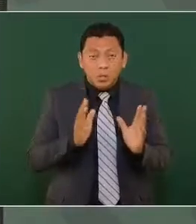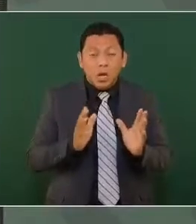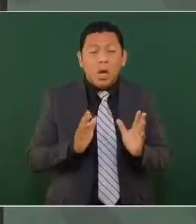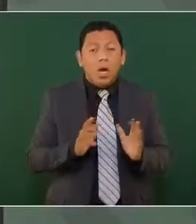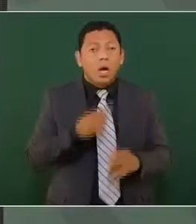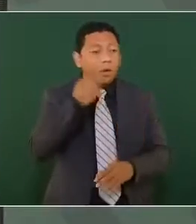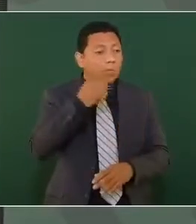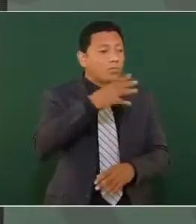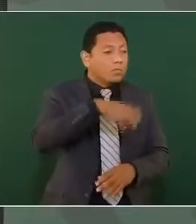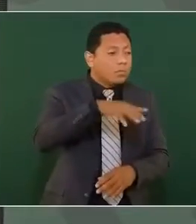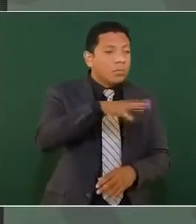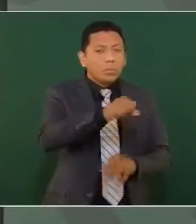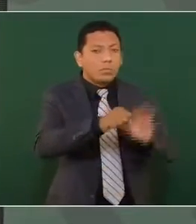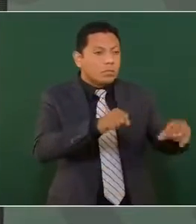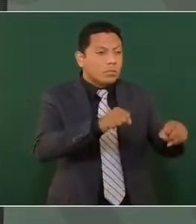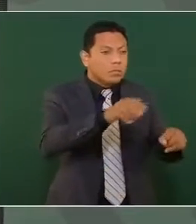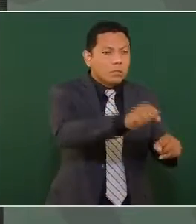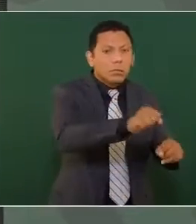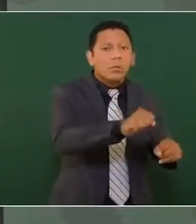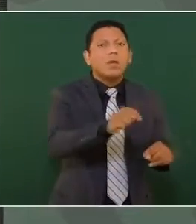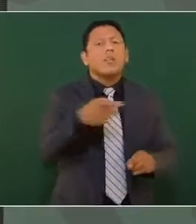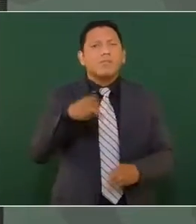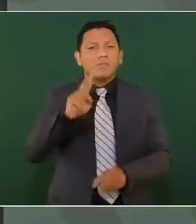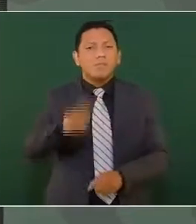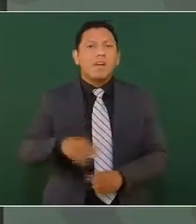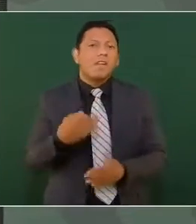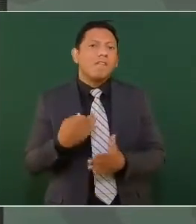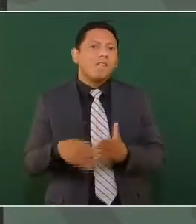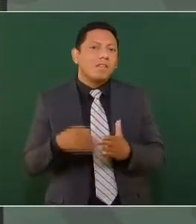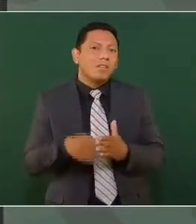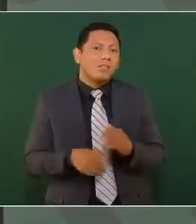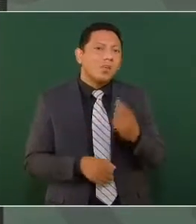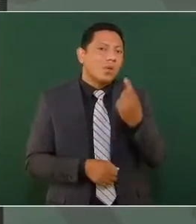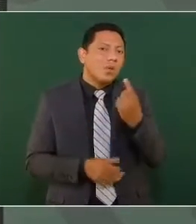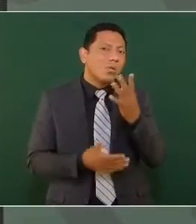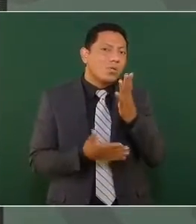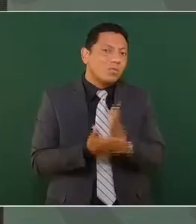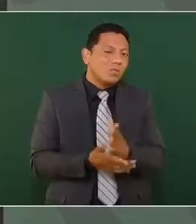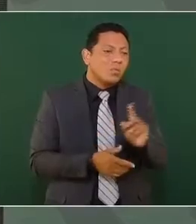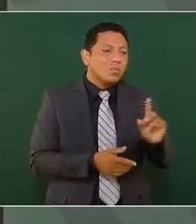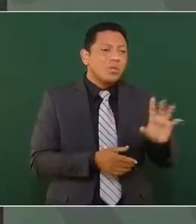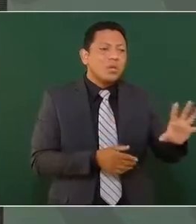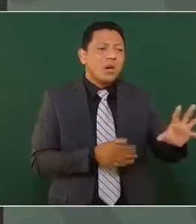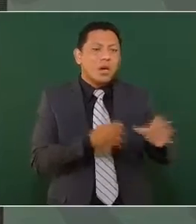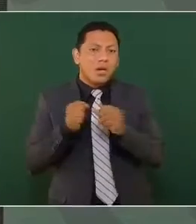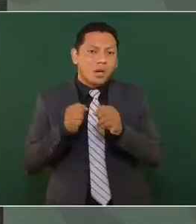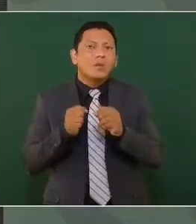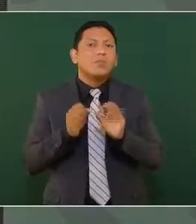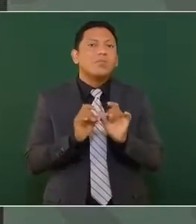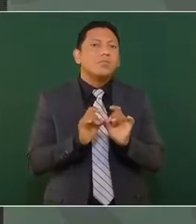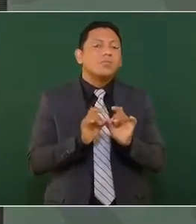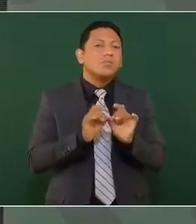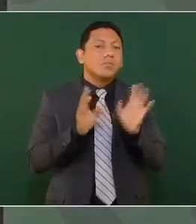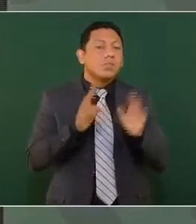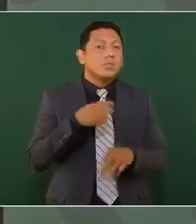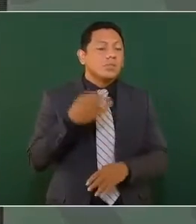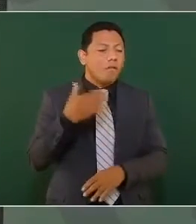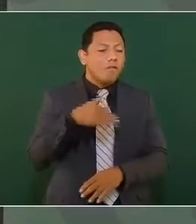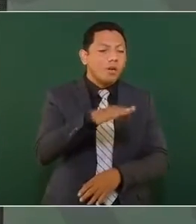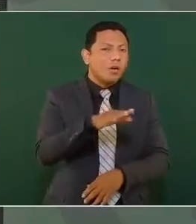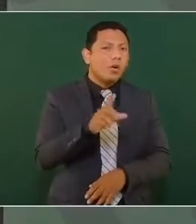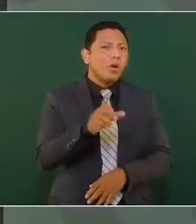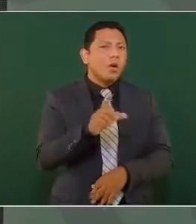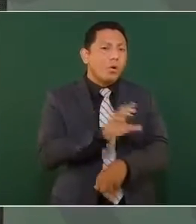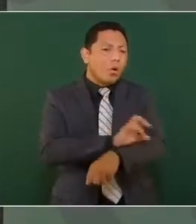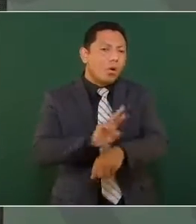la totalidad, únicamente nos queda un arma por ahí de recuperar. Esto fue gracias precisamente a la